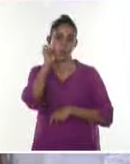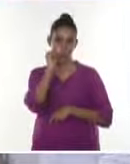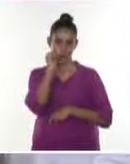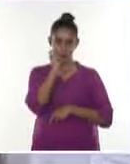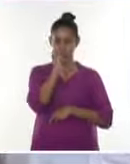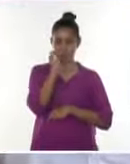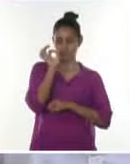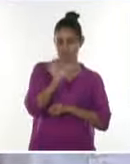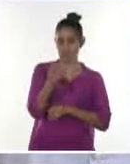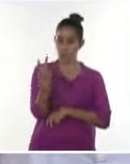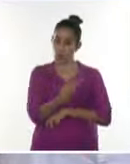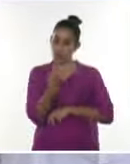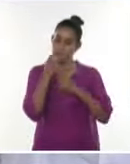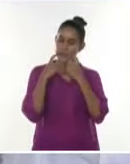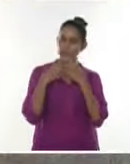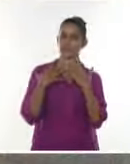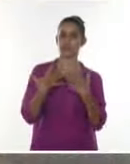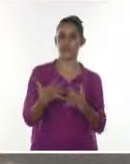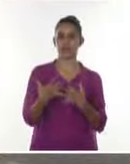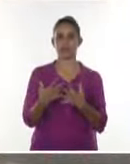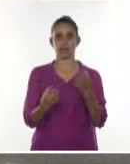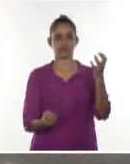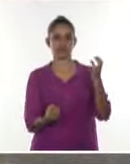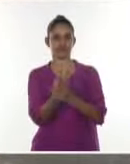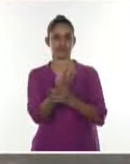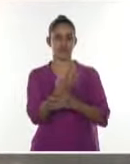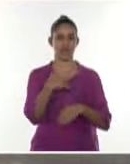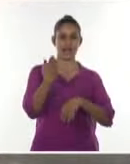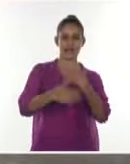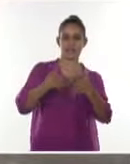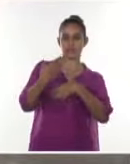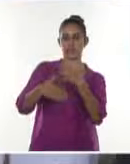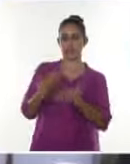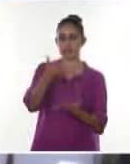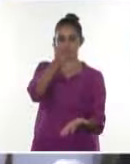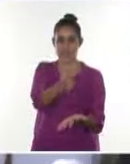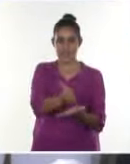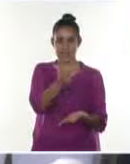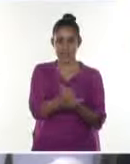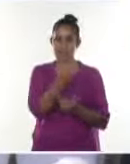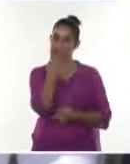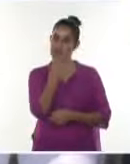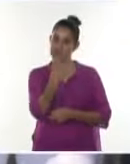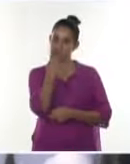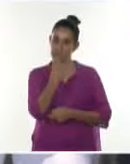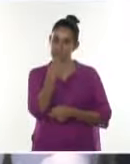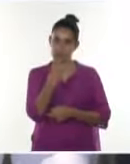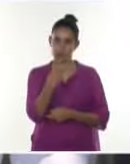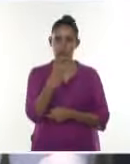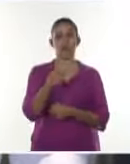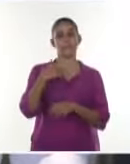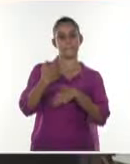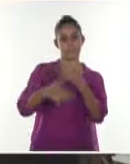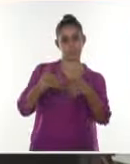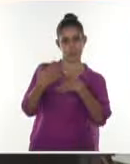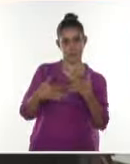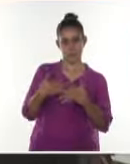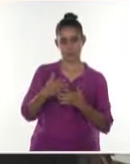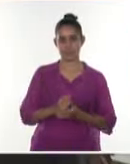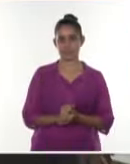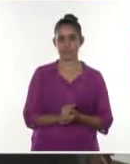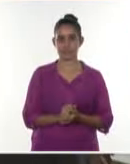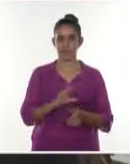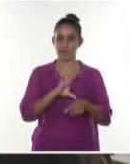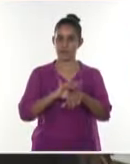Ambos indicaron crear en la provincia un centro de atención social para la asistencia a personas con tendencias deambulantes. Al cierre